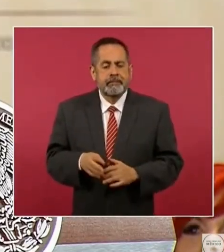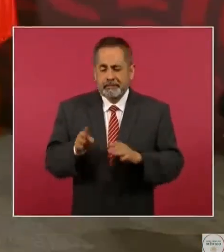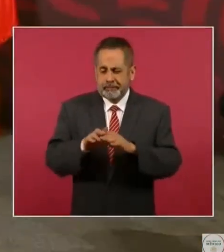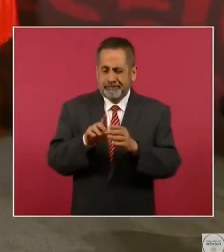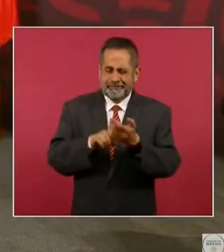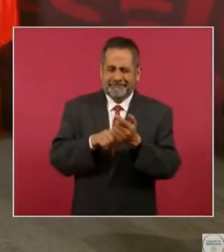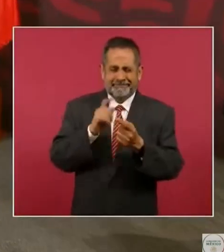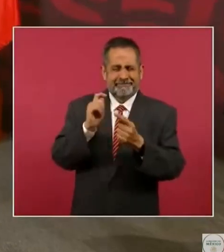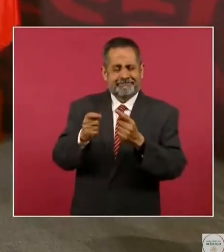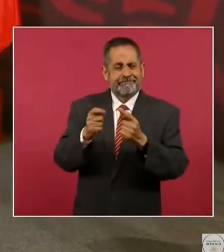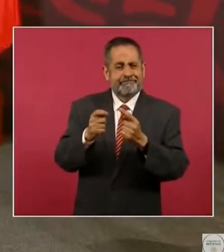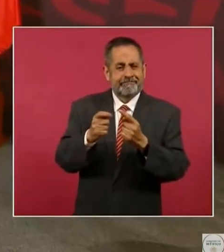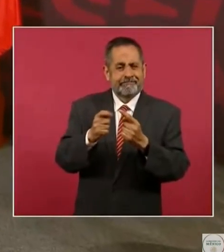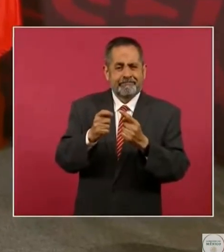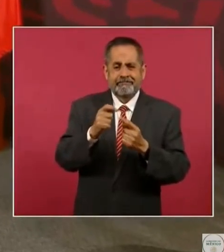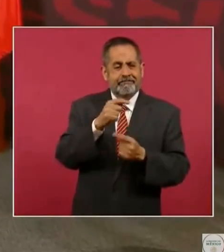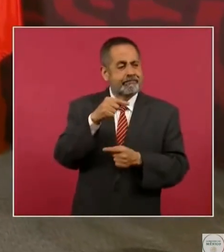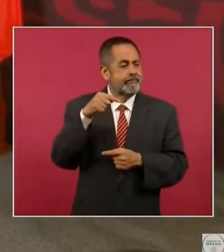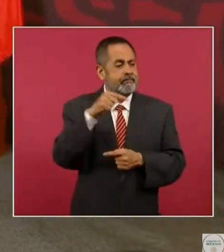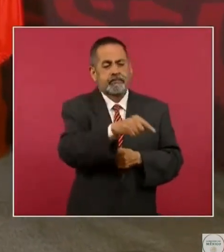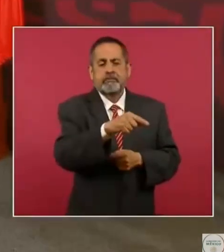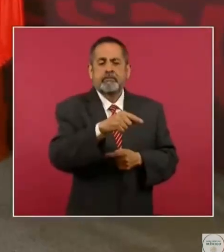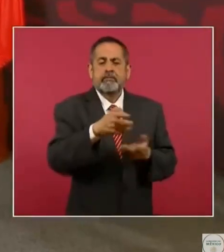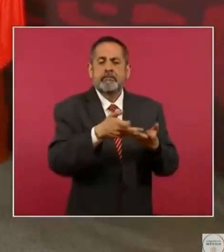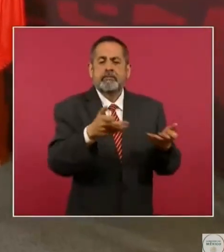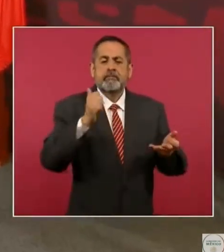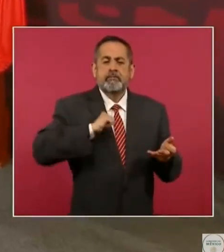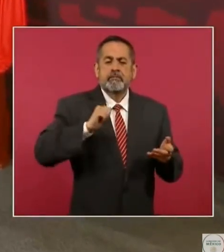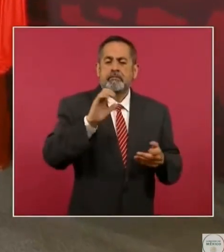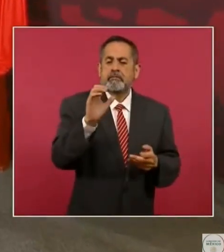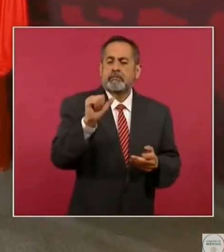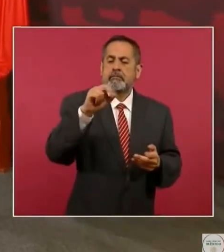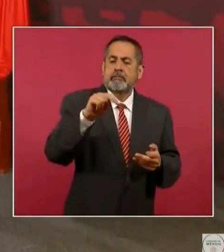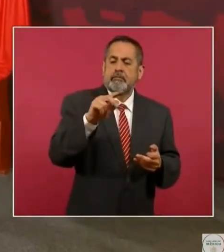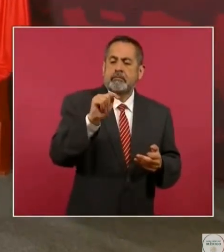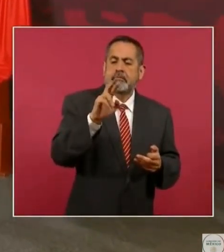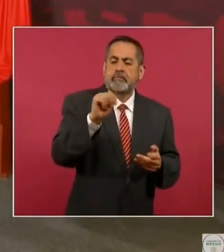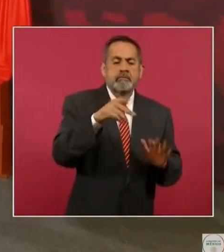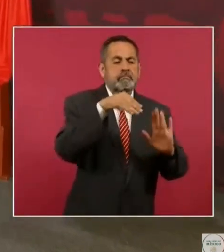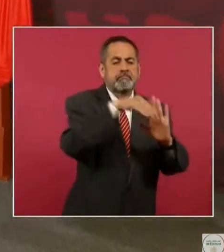de Cantarell y los nuevos pozos,